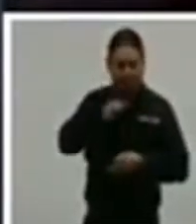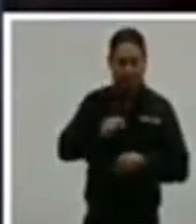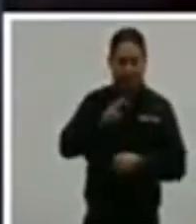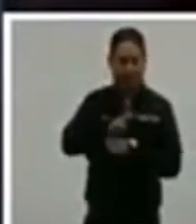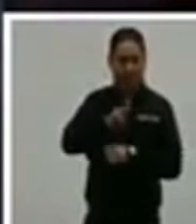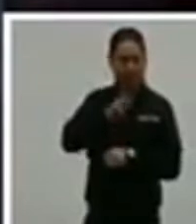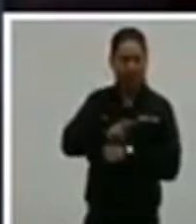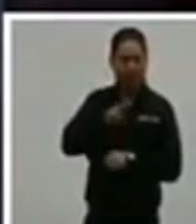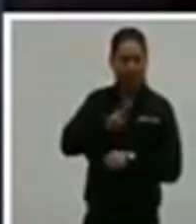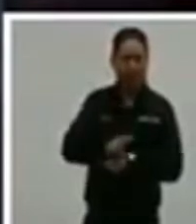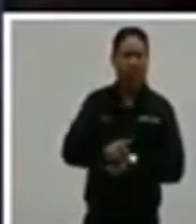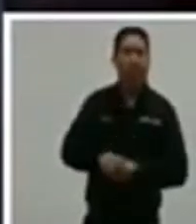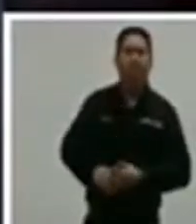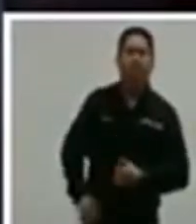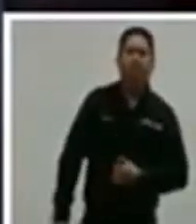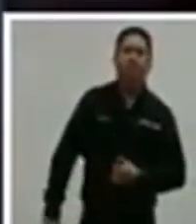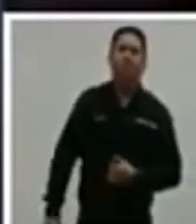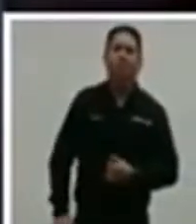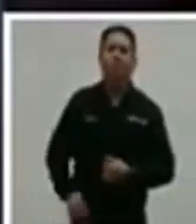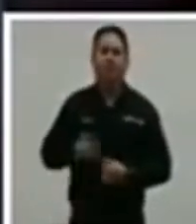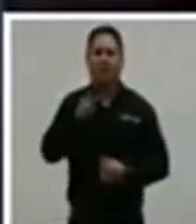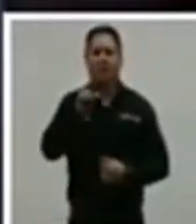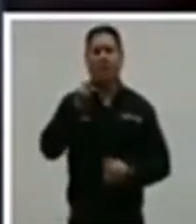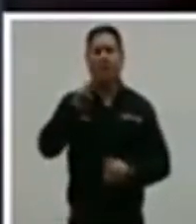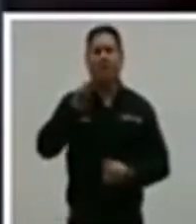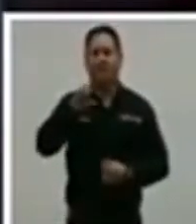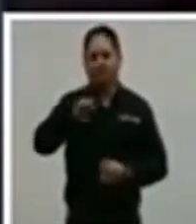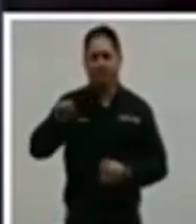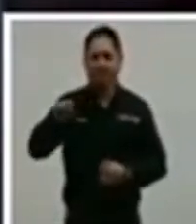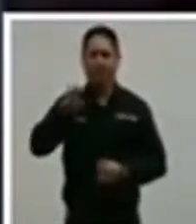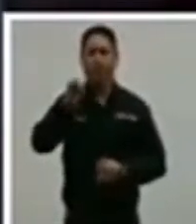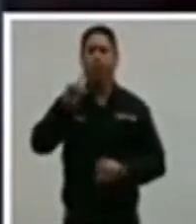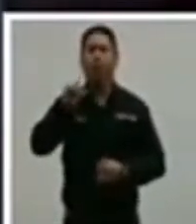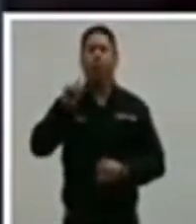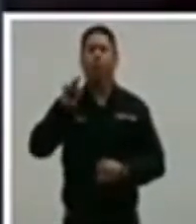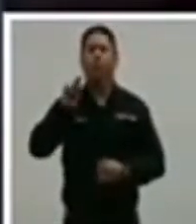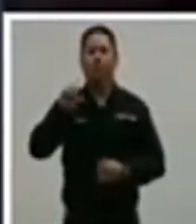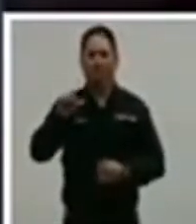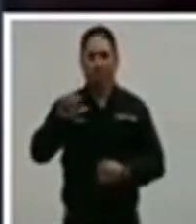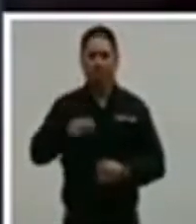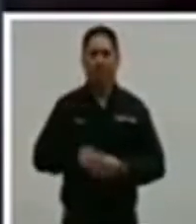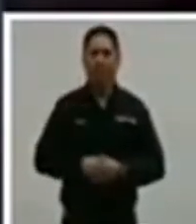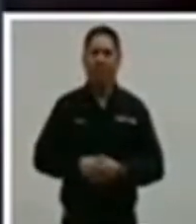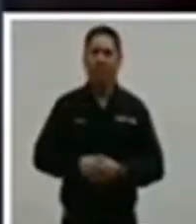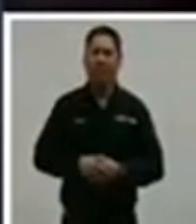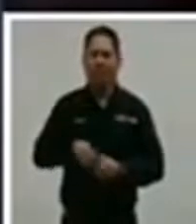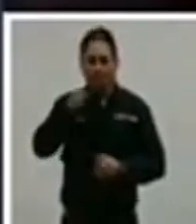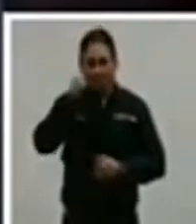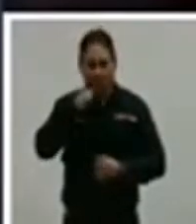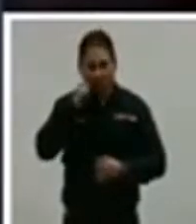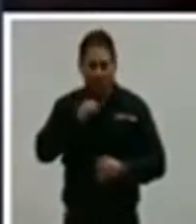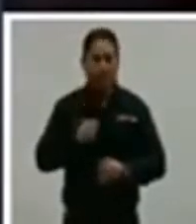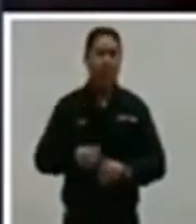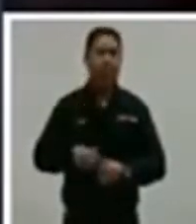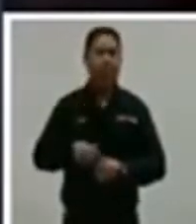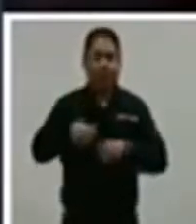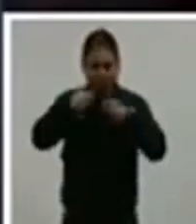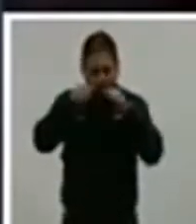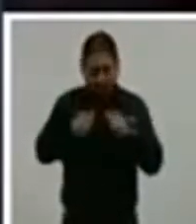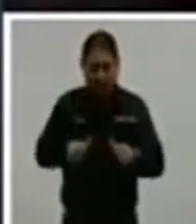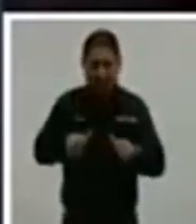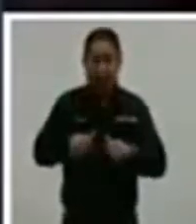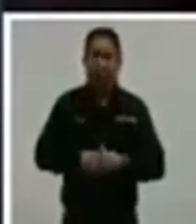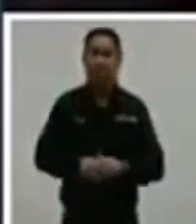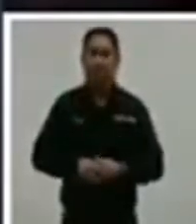Vigilancia. Vuelvo a reiterarlo, la diputada Pati Más, la diputada Olvita que me antecedió, que han estado de verdad muy pendientes de su distrito,